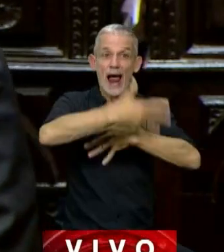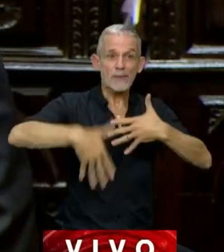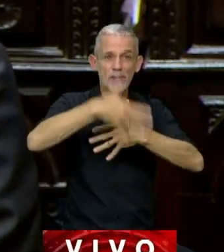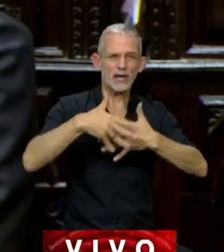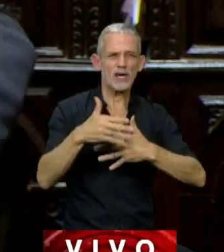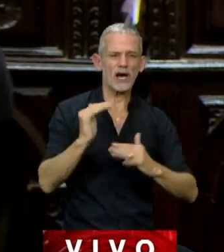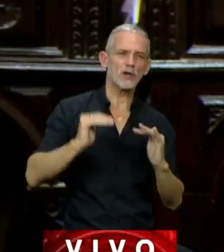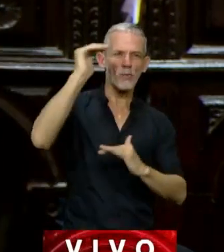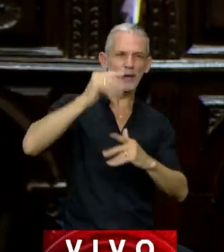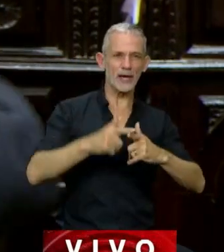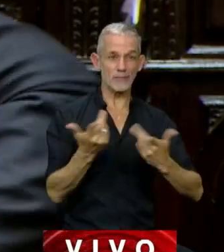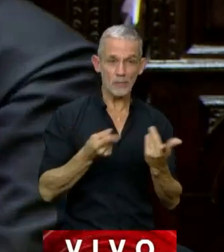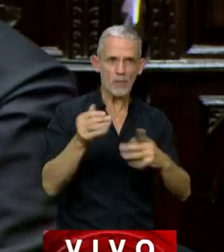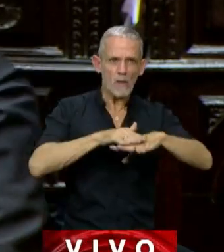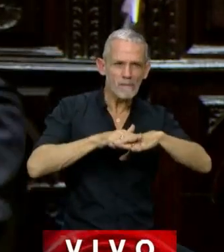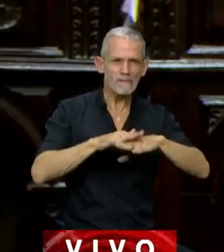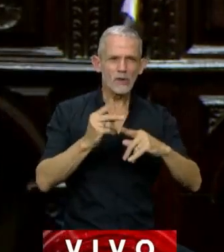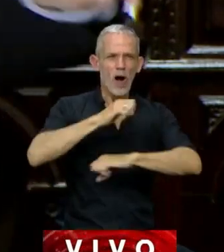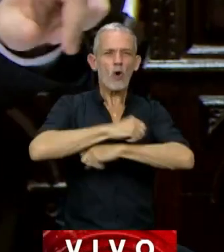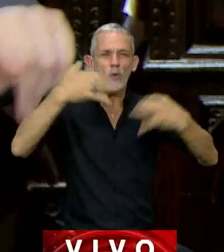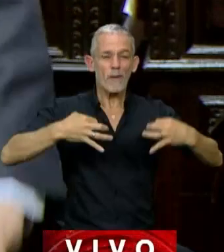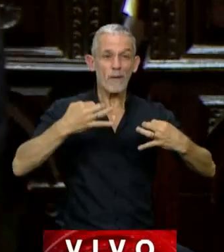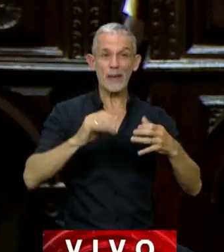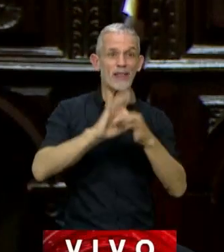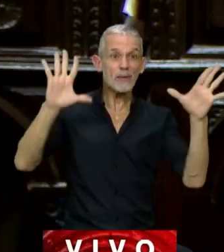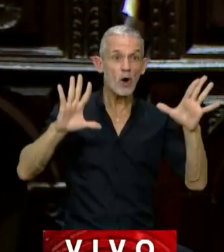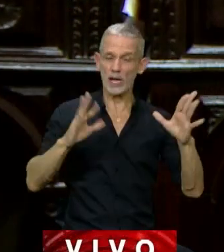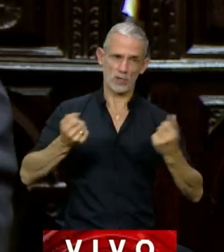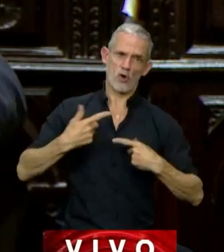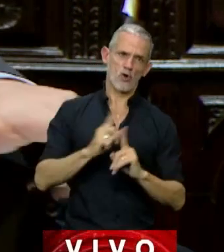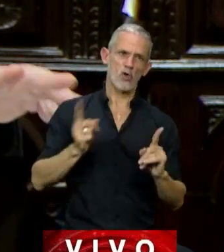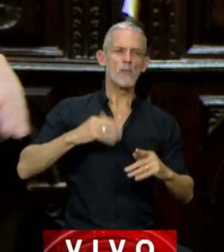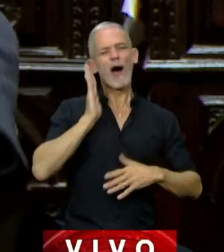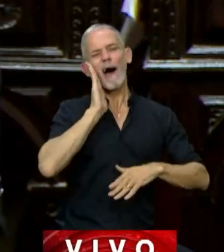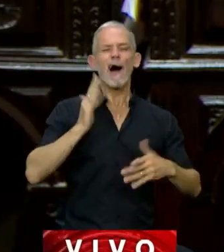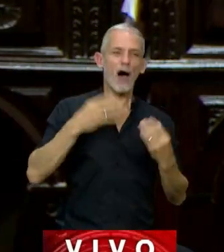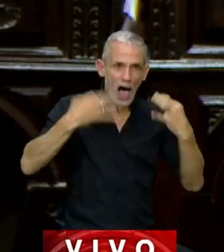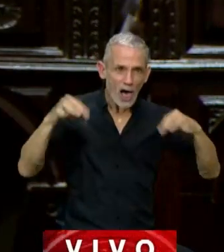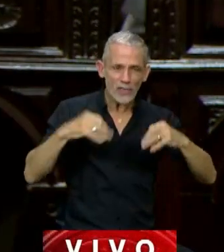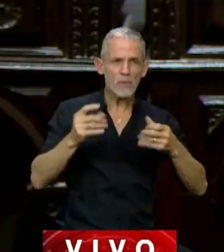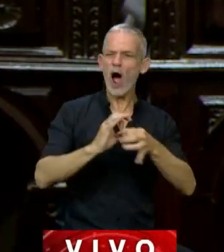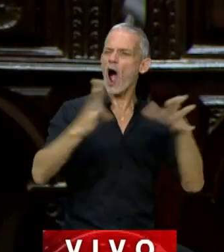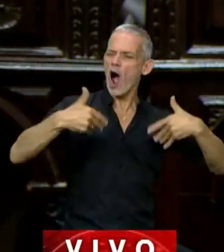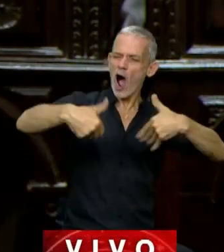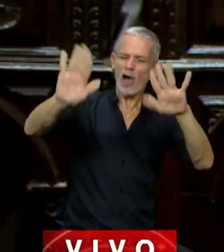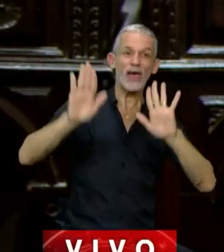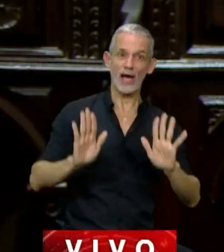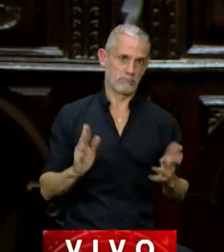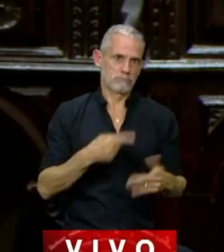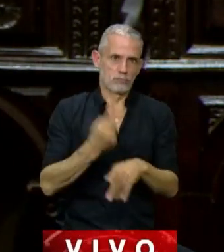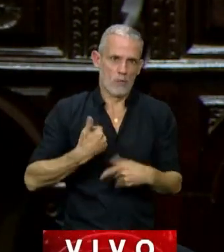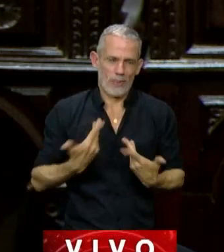Latina porque los fundamentos éticos de nuestra democracia no nos permiten dormir tranquilos si le soltamos la mano a los más